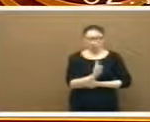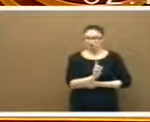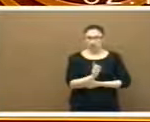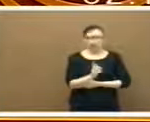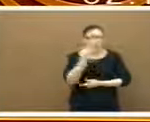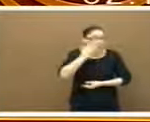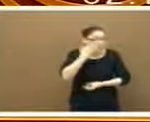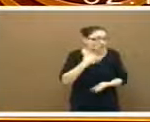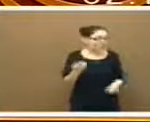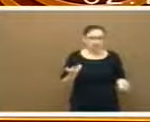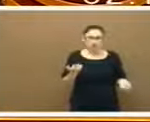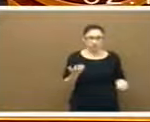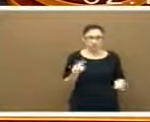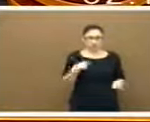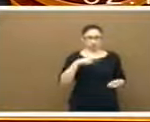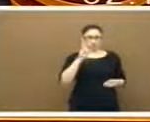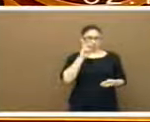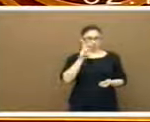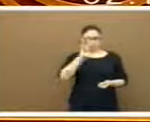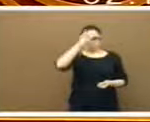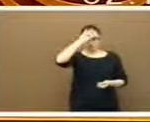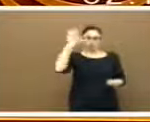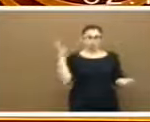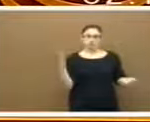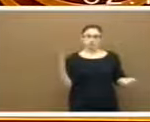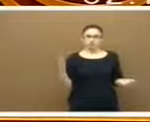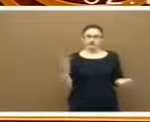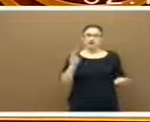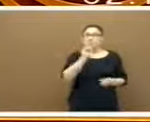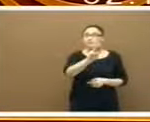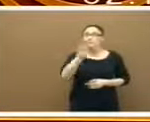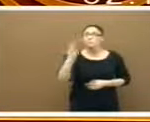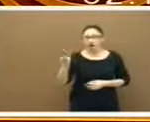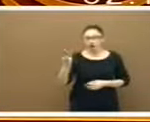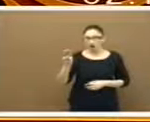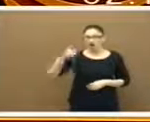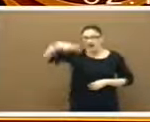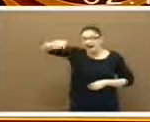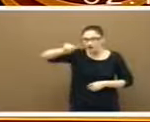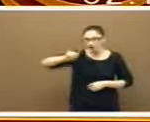entienden muy mal aquí, y una de ellas es esto de que haya sido el propio Partido Popular el que rebaje